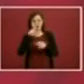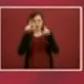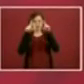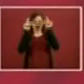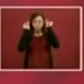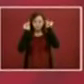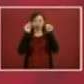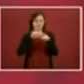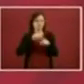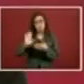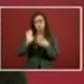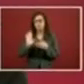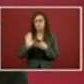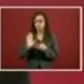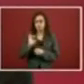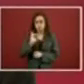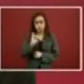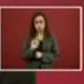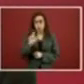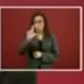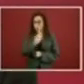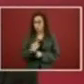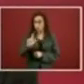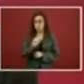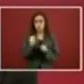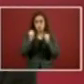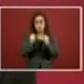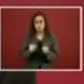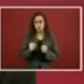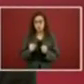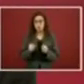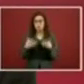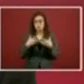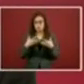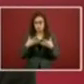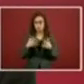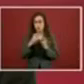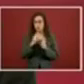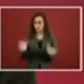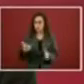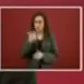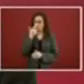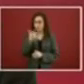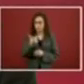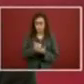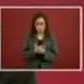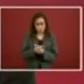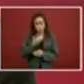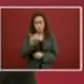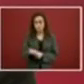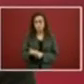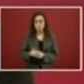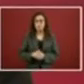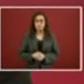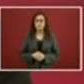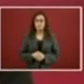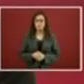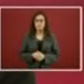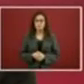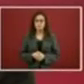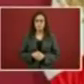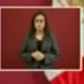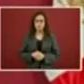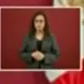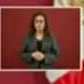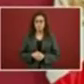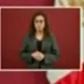concluyendo, la manera en que seguirá reactivando la economía. Esto cobra una vital importancia, Jaime, en medio del auditorio, porque de pronto pareciera que en